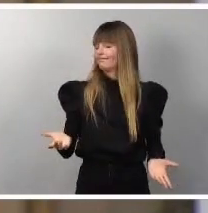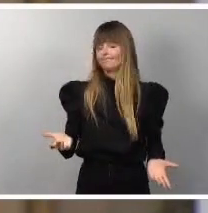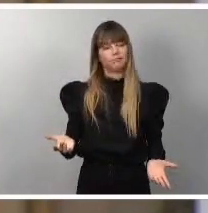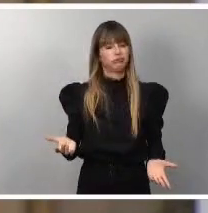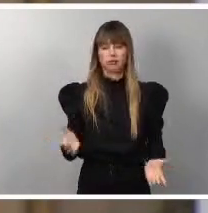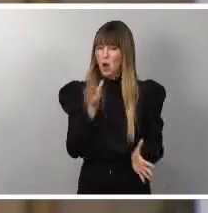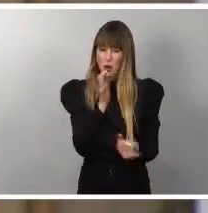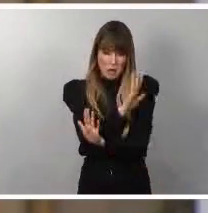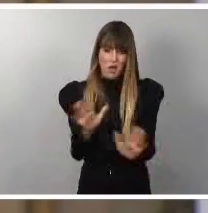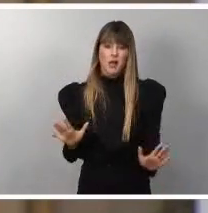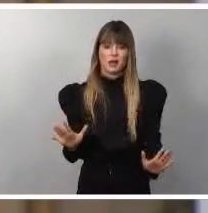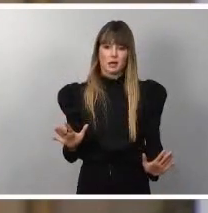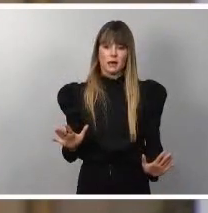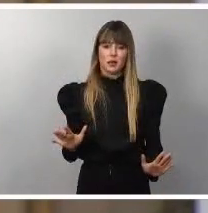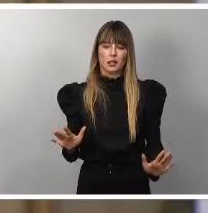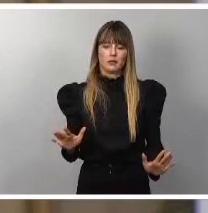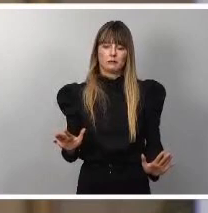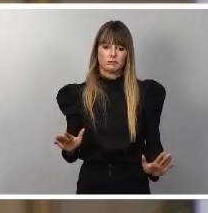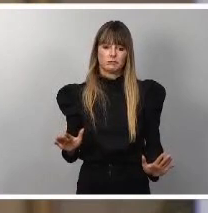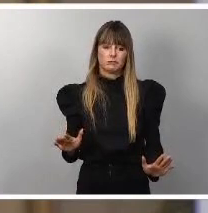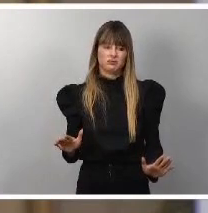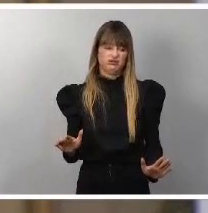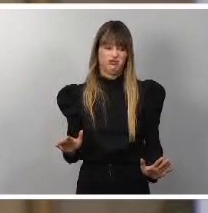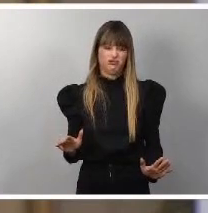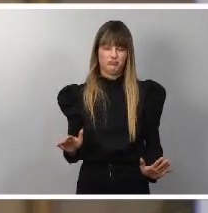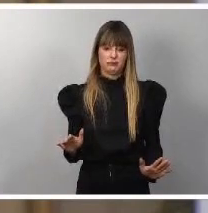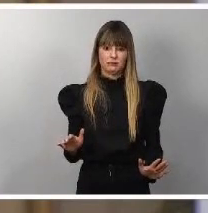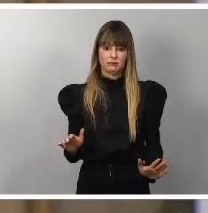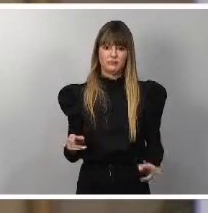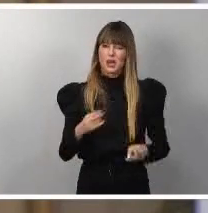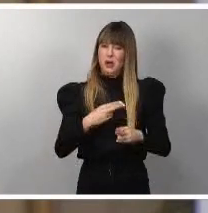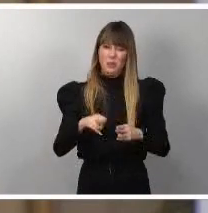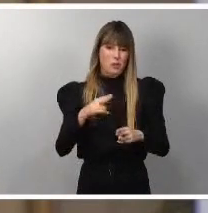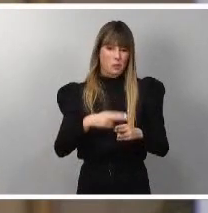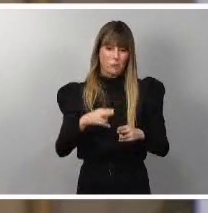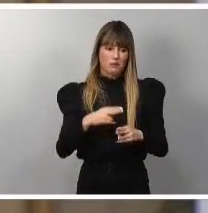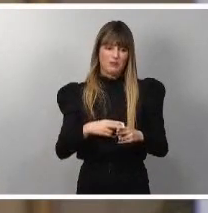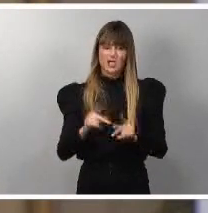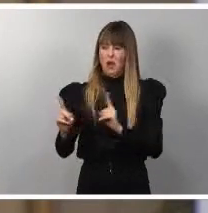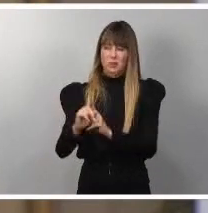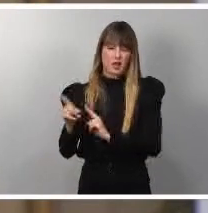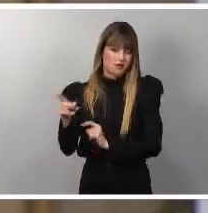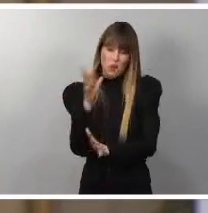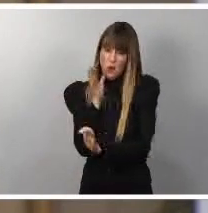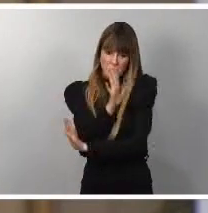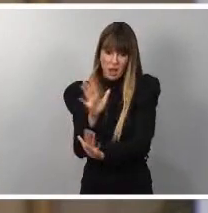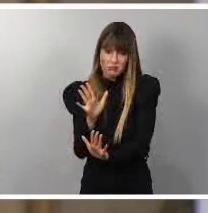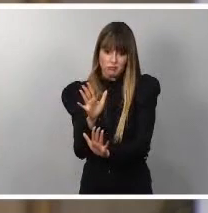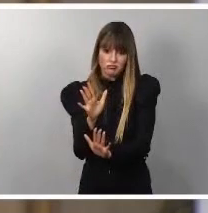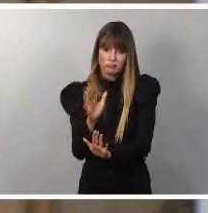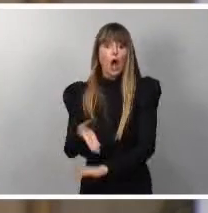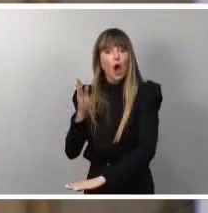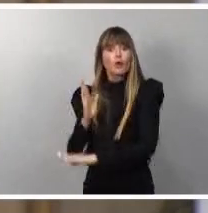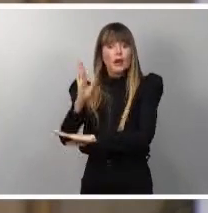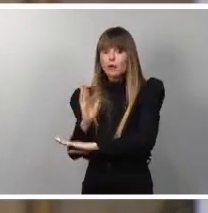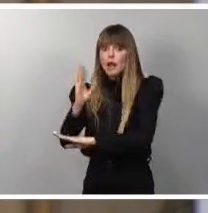deleznable y me parece que demuestra el bajo nivel al que ha llegado la política, en este caso por parte de la oposición. Y creo que esto es algo que se tiene que condenar